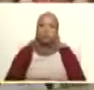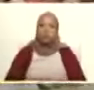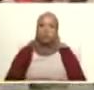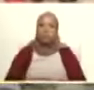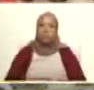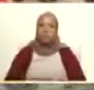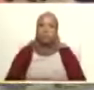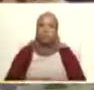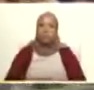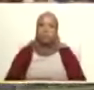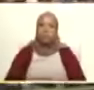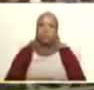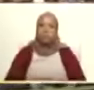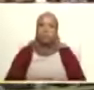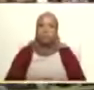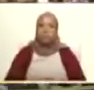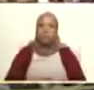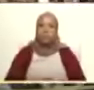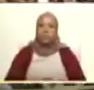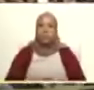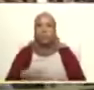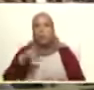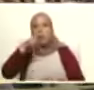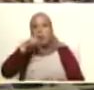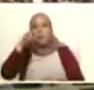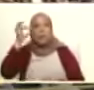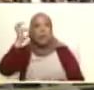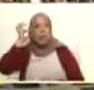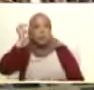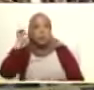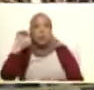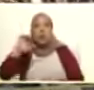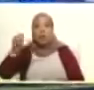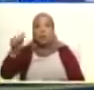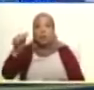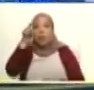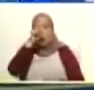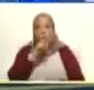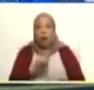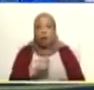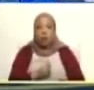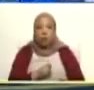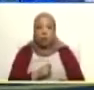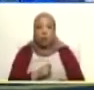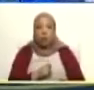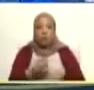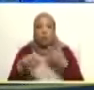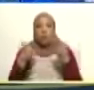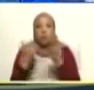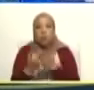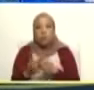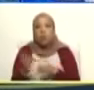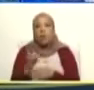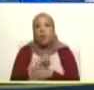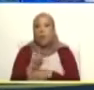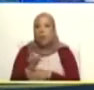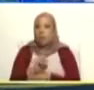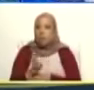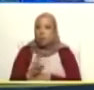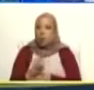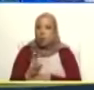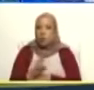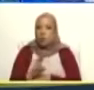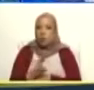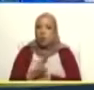Y si hablamos con María Alexandra, de 10 años, vámonos inmediatamente